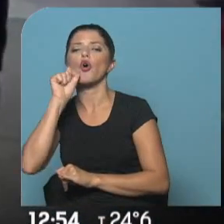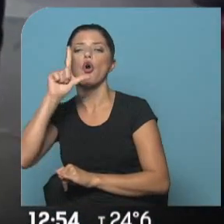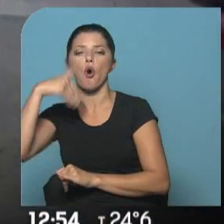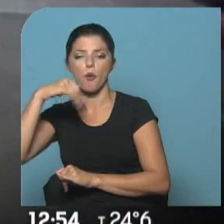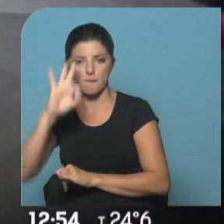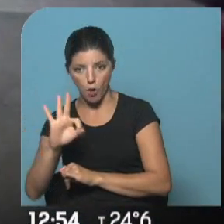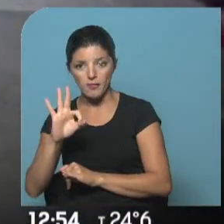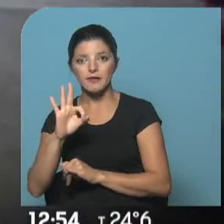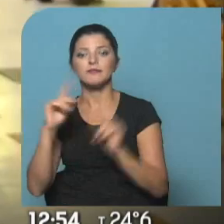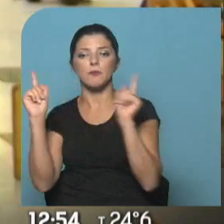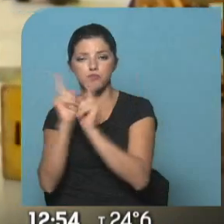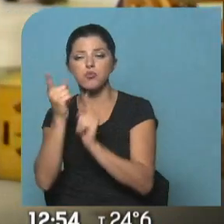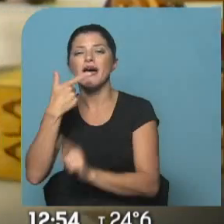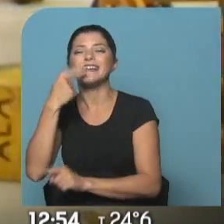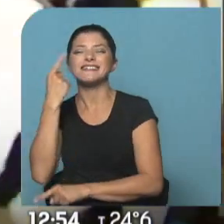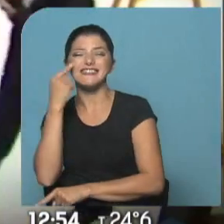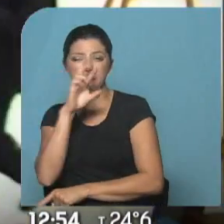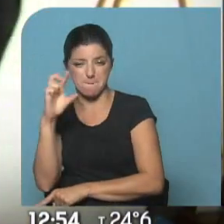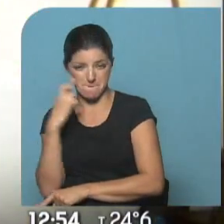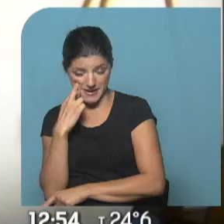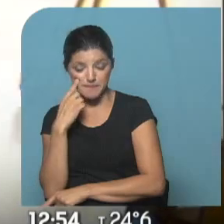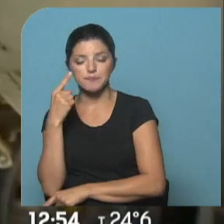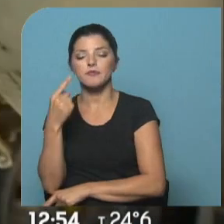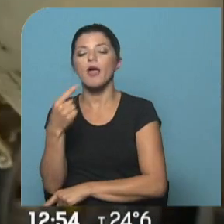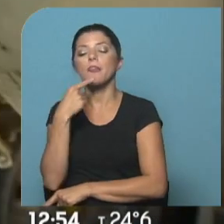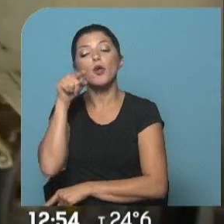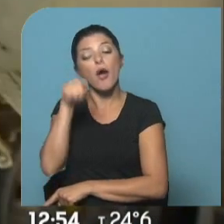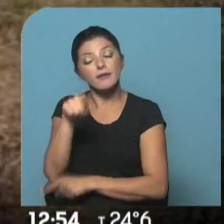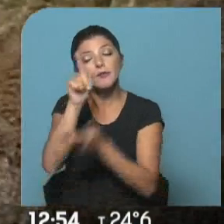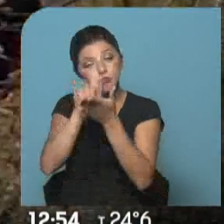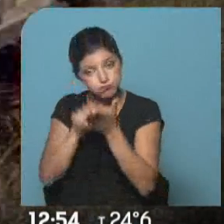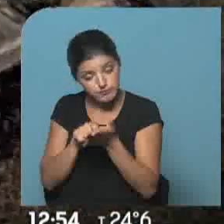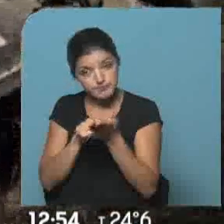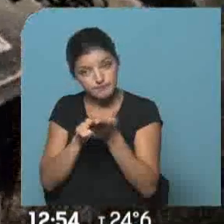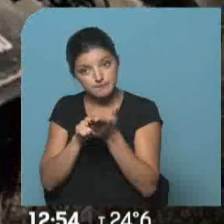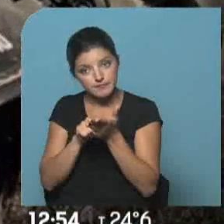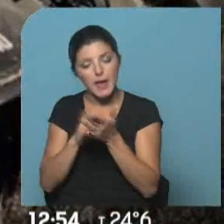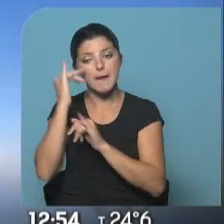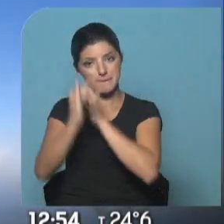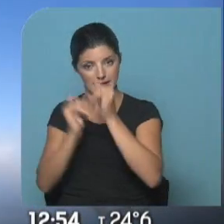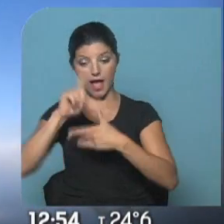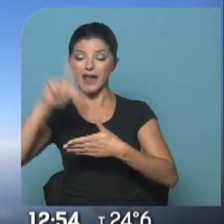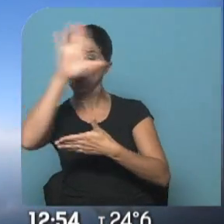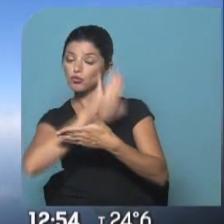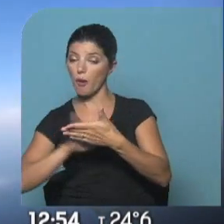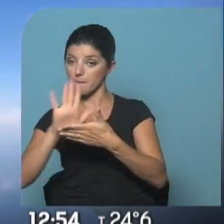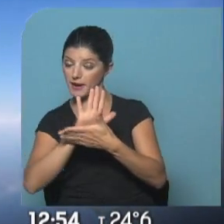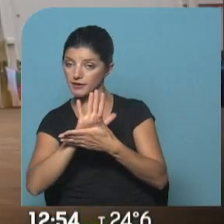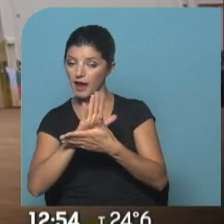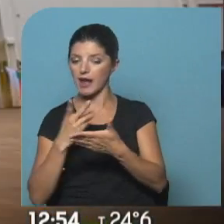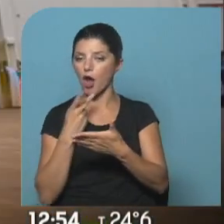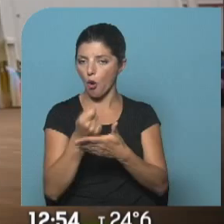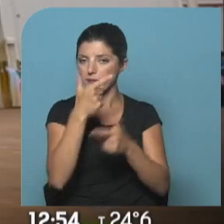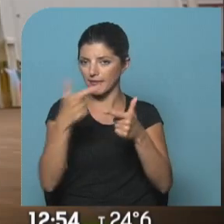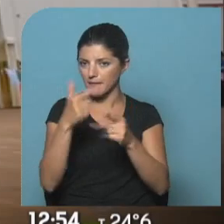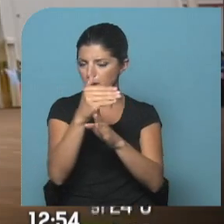sus siglas en inglés. Esa medición, que es seguida internacionalmente, especifica que la región descendió sus compras de armamento a un